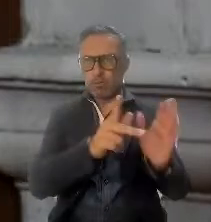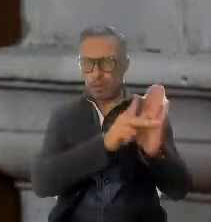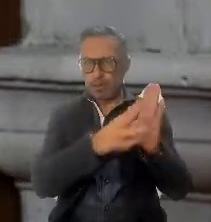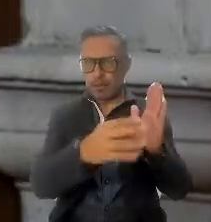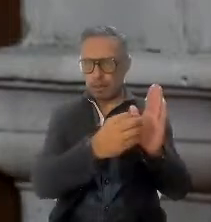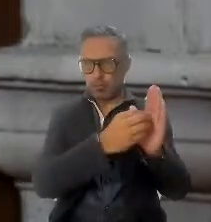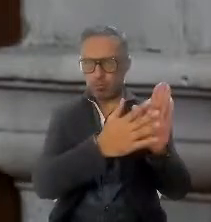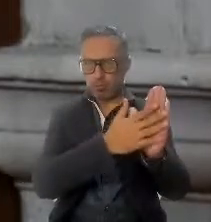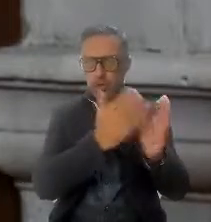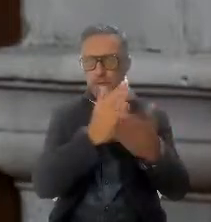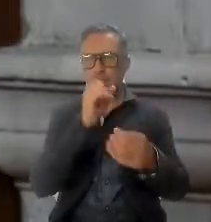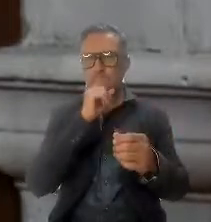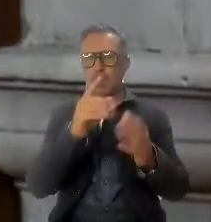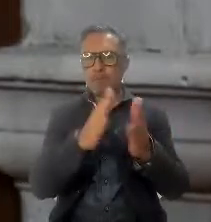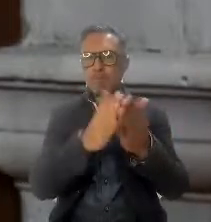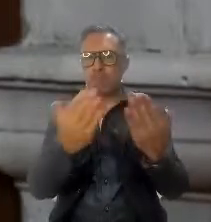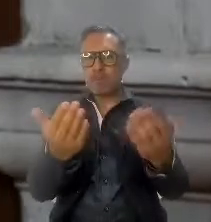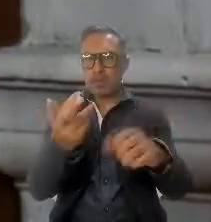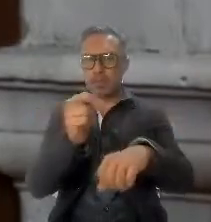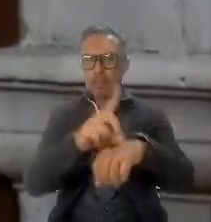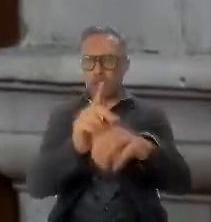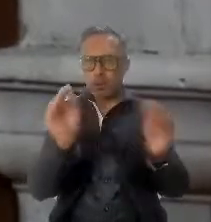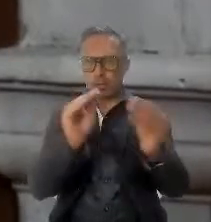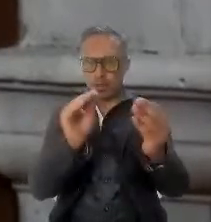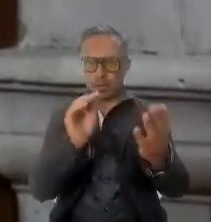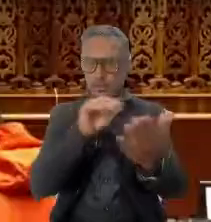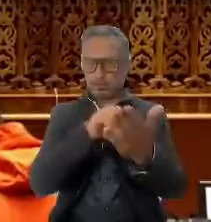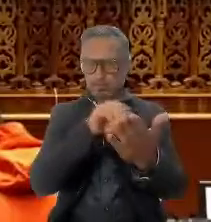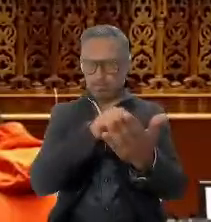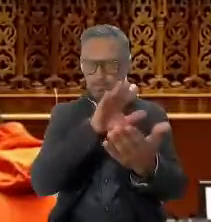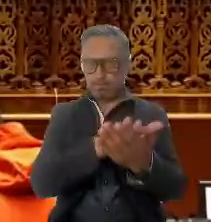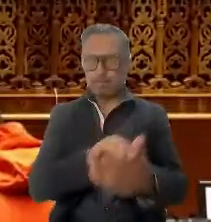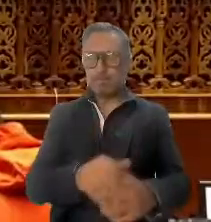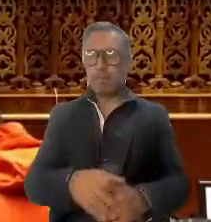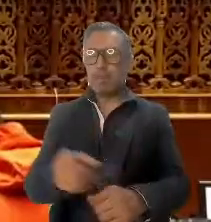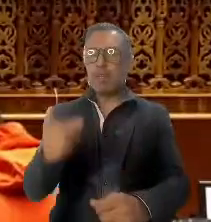Debates. Gracias, diputada Moya. Se registra.